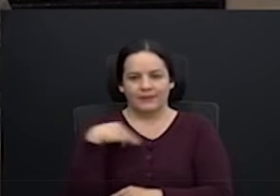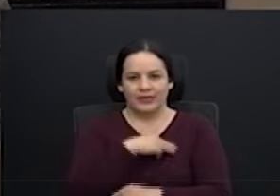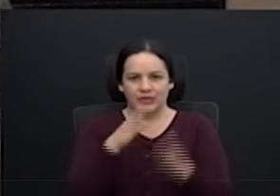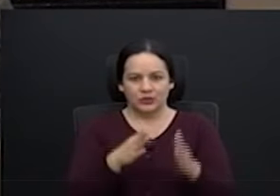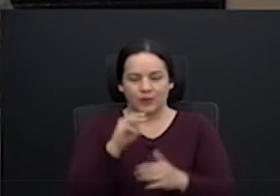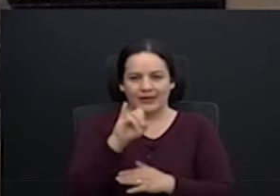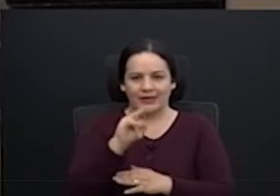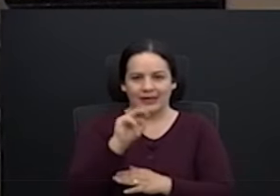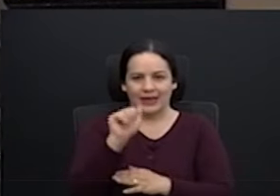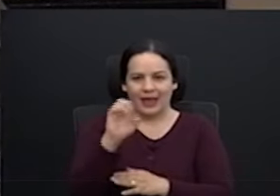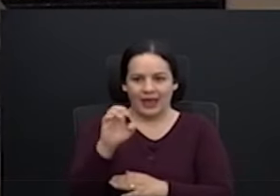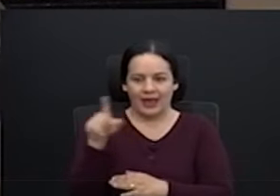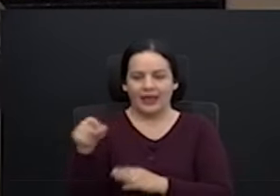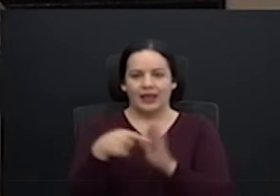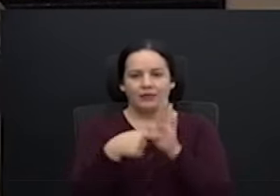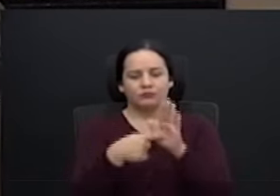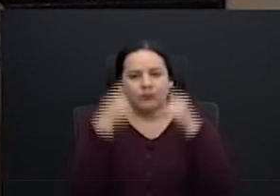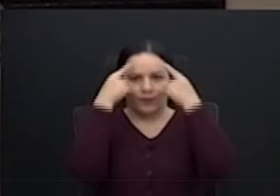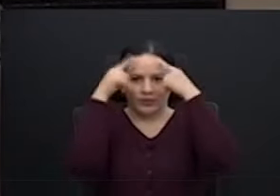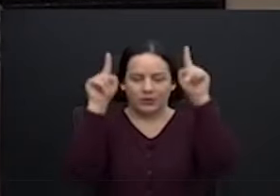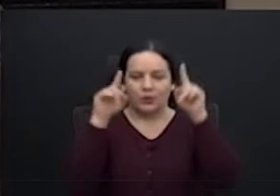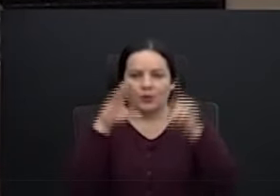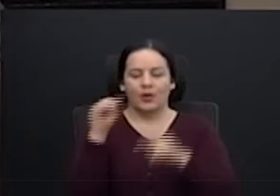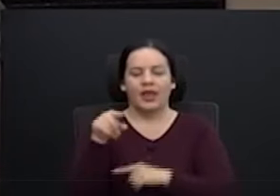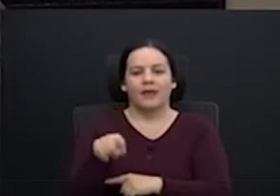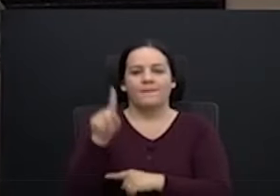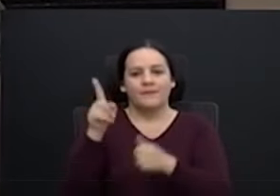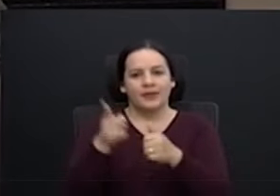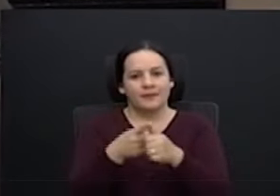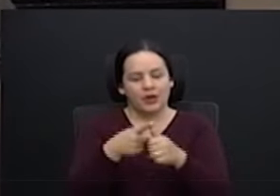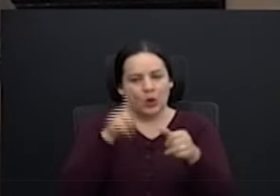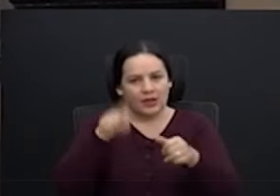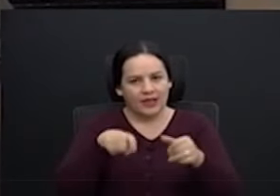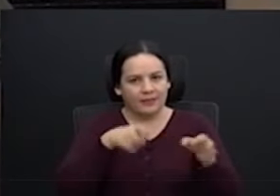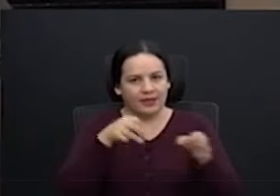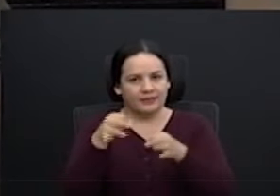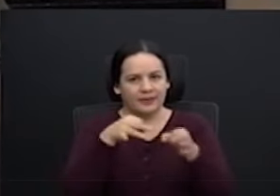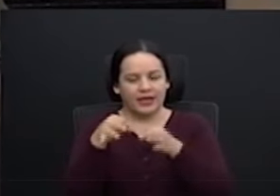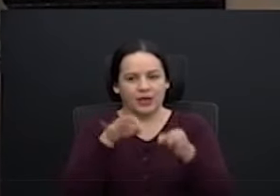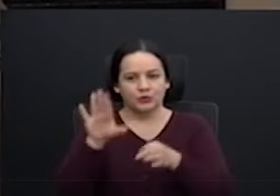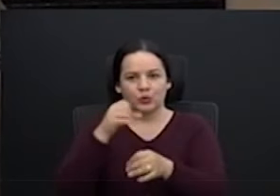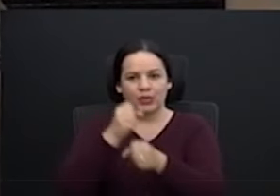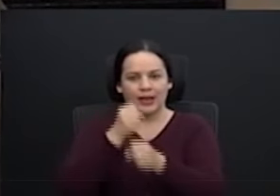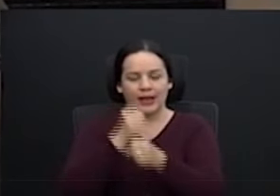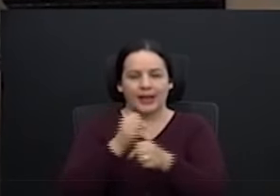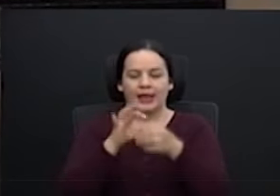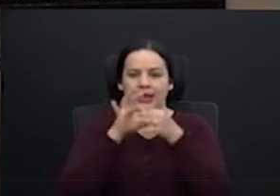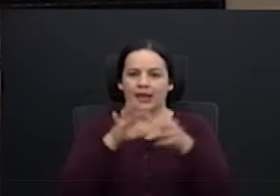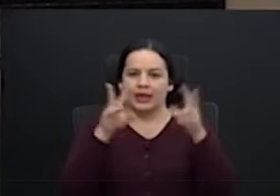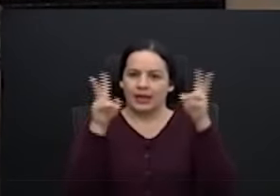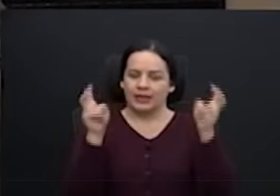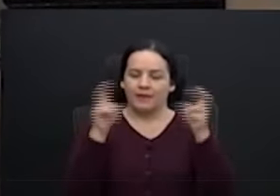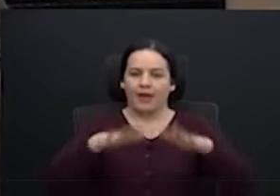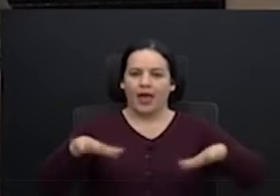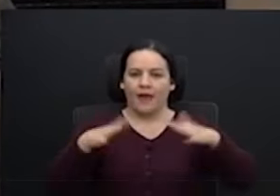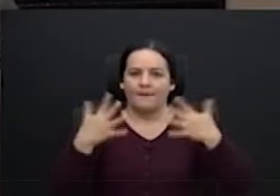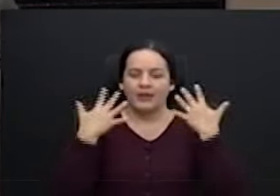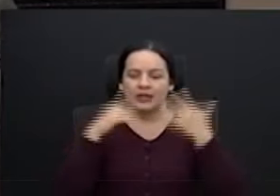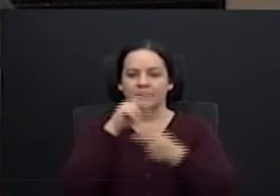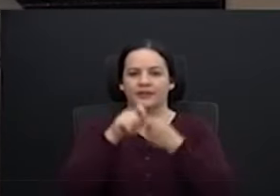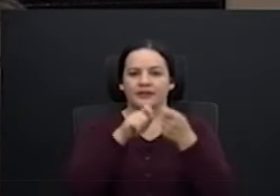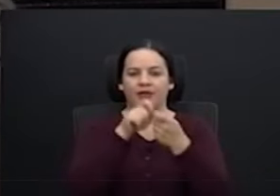de prestigio, primero debería darle explicaciones al país acerca de su gestión en materia ambiental y específicamente en